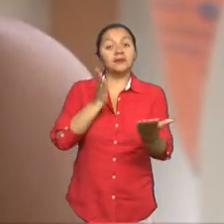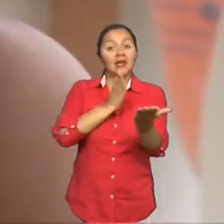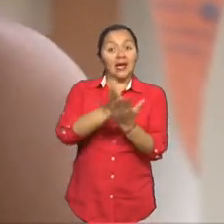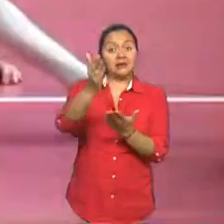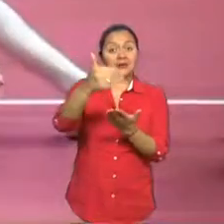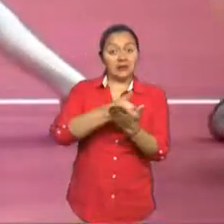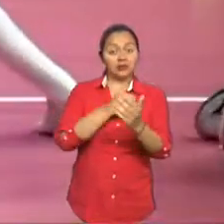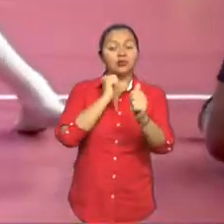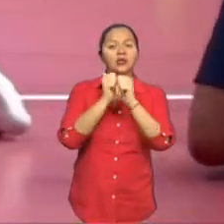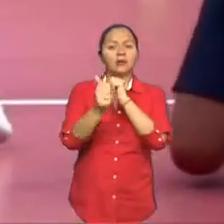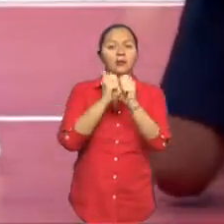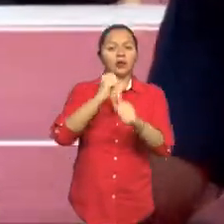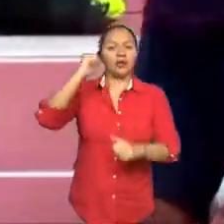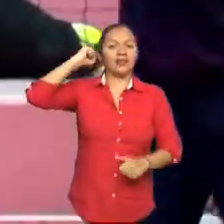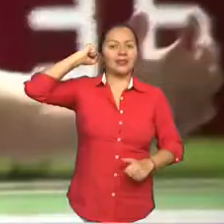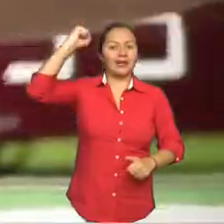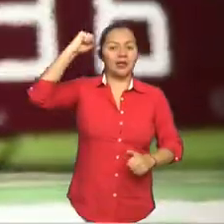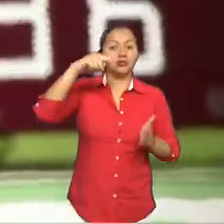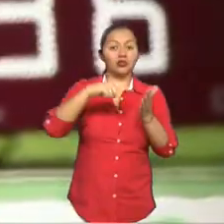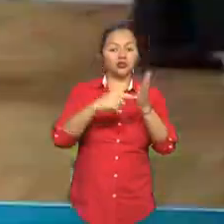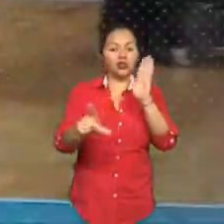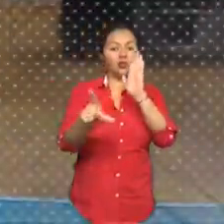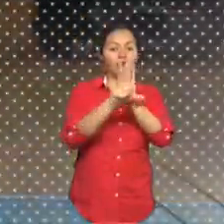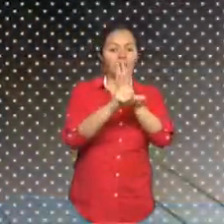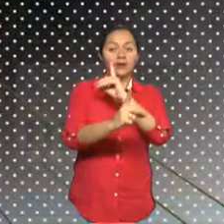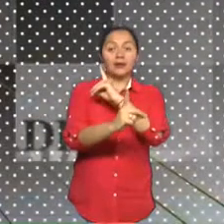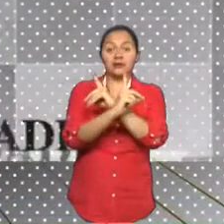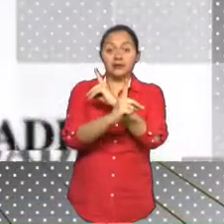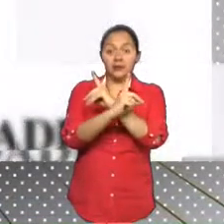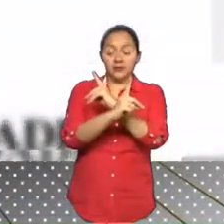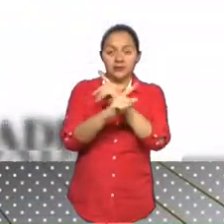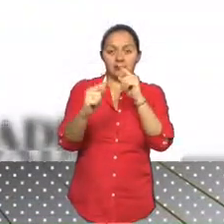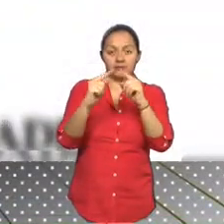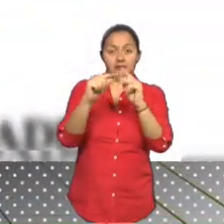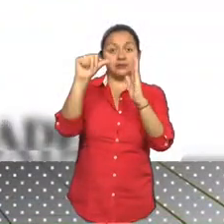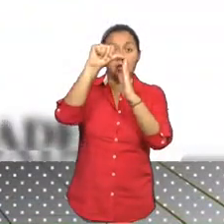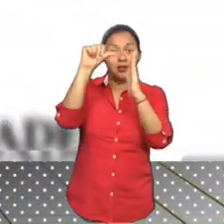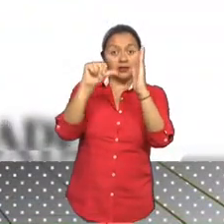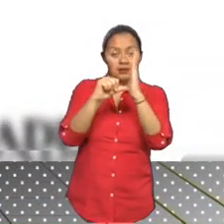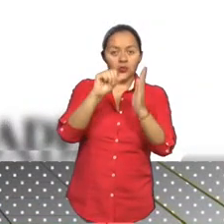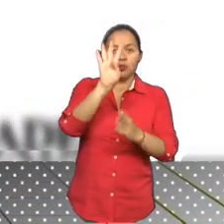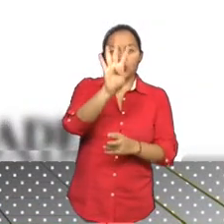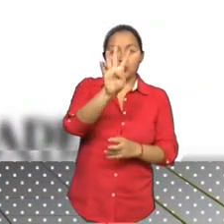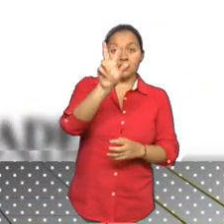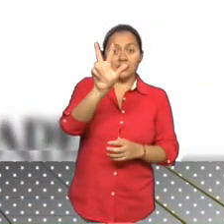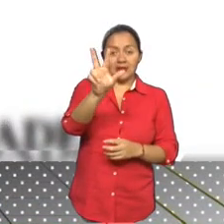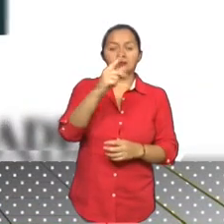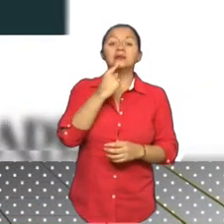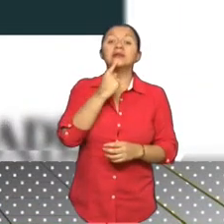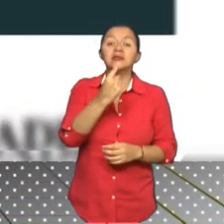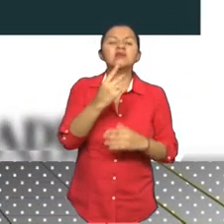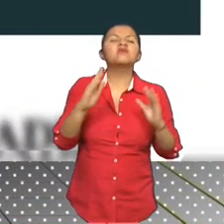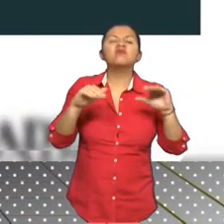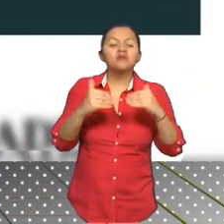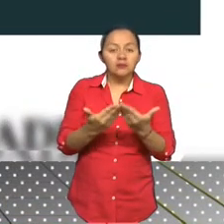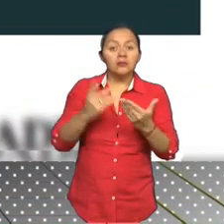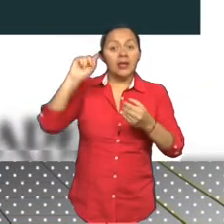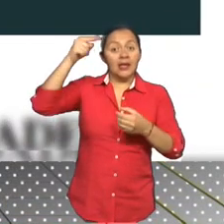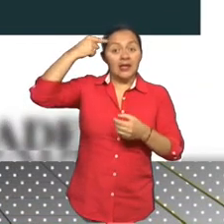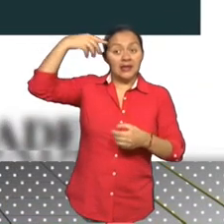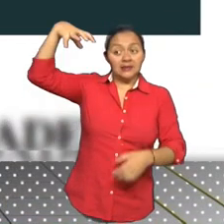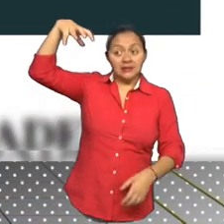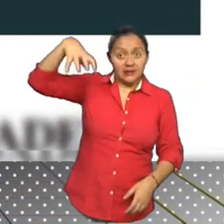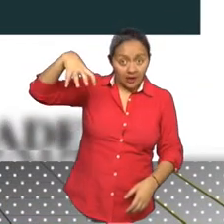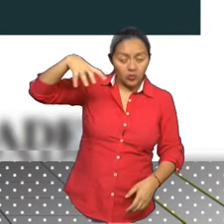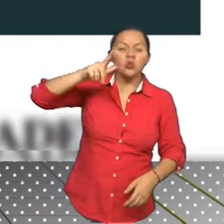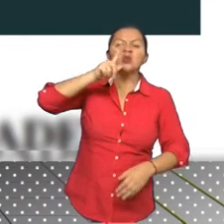deporte es un derecho establecido en la Ley de Discapacidades. El artículo 43 señala que el Estado, a través de la Autoridad